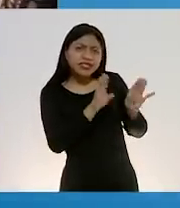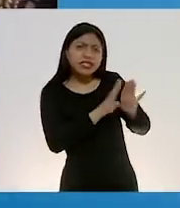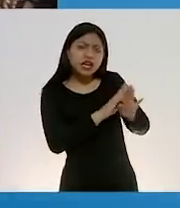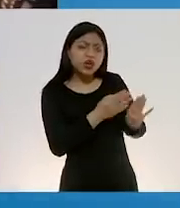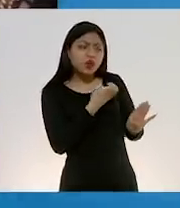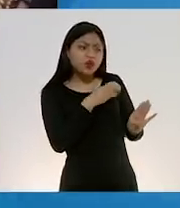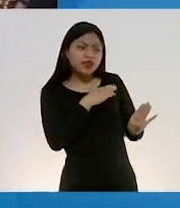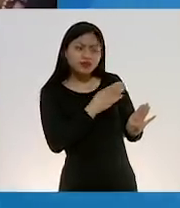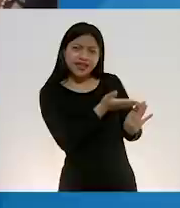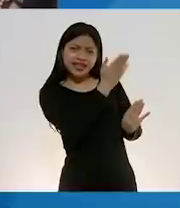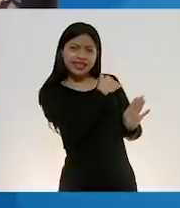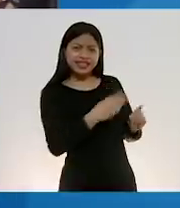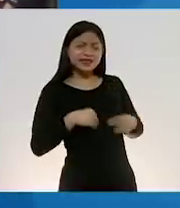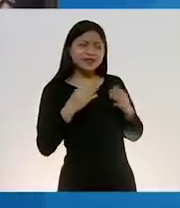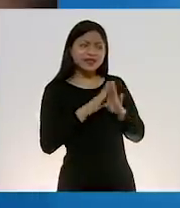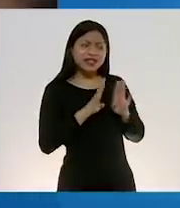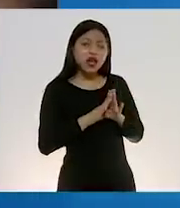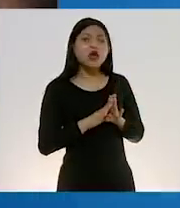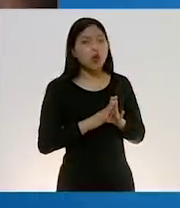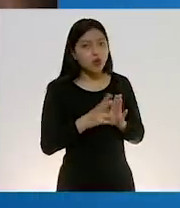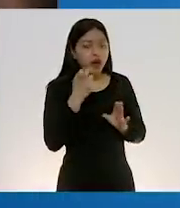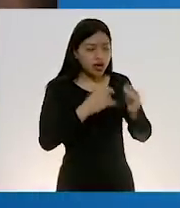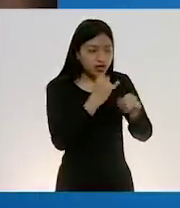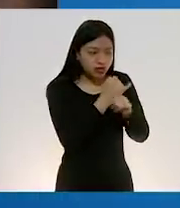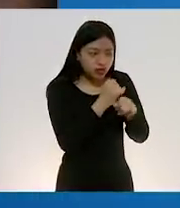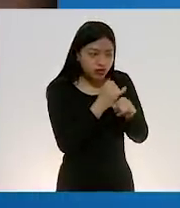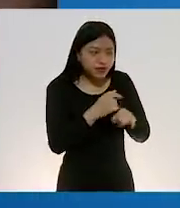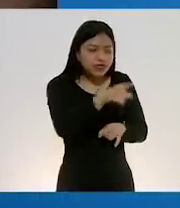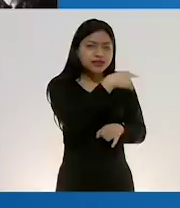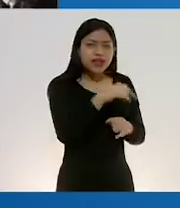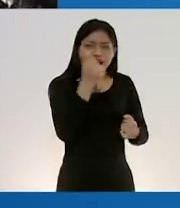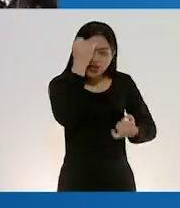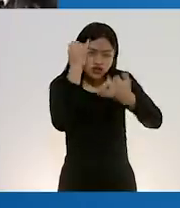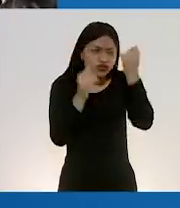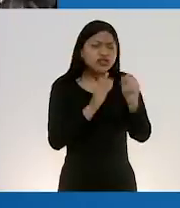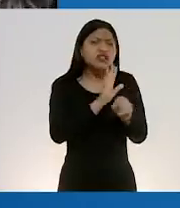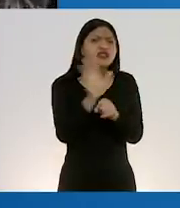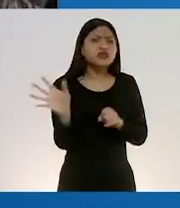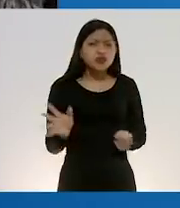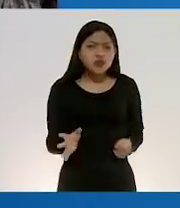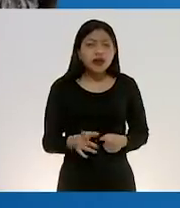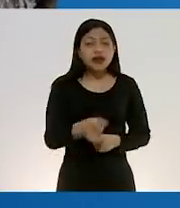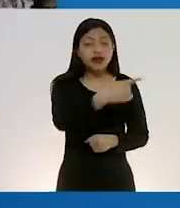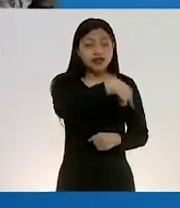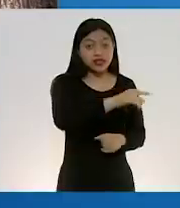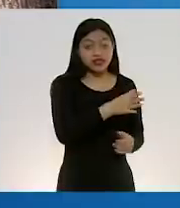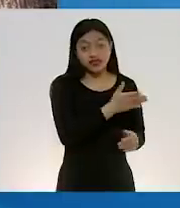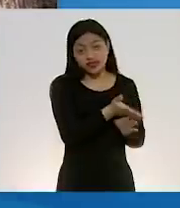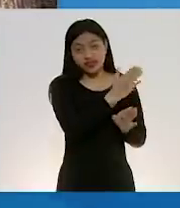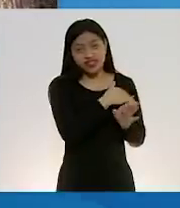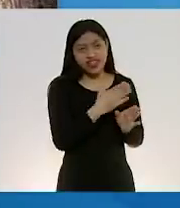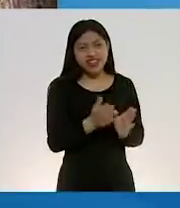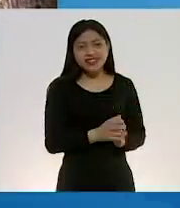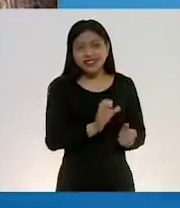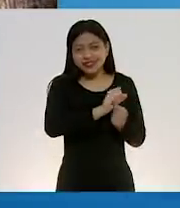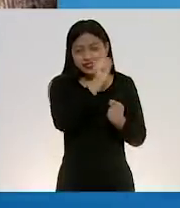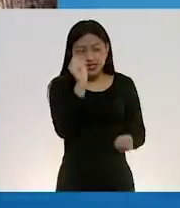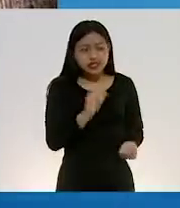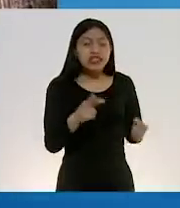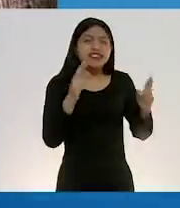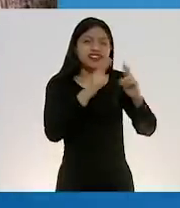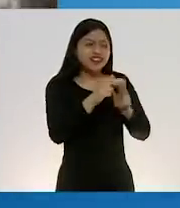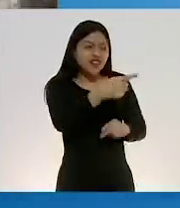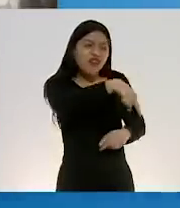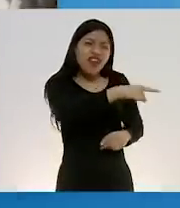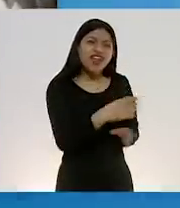para encontrar las expresiones de aceptación o rebeldía frente a las normas establecidas por autoridades civiles y religiosas durante el